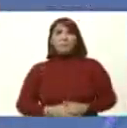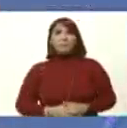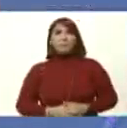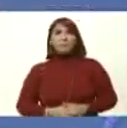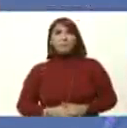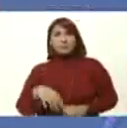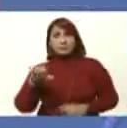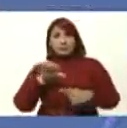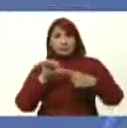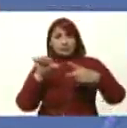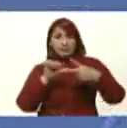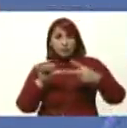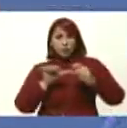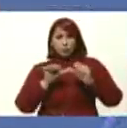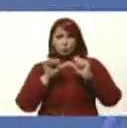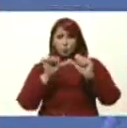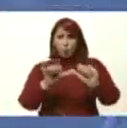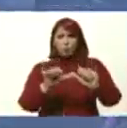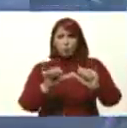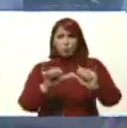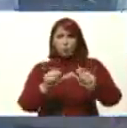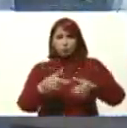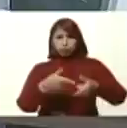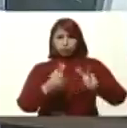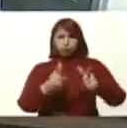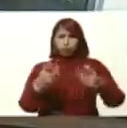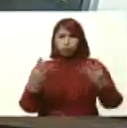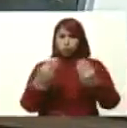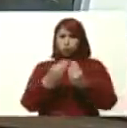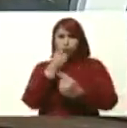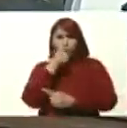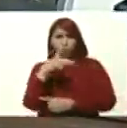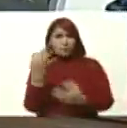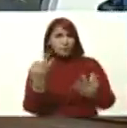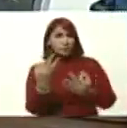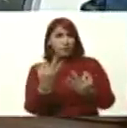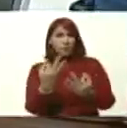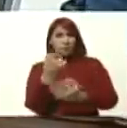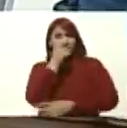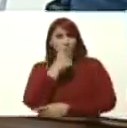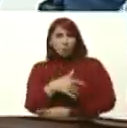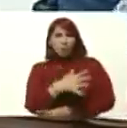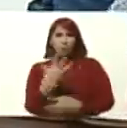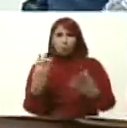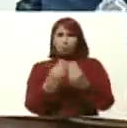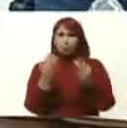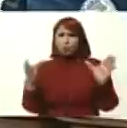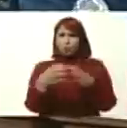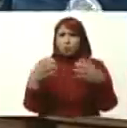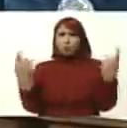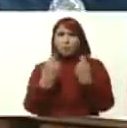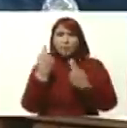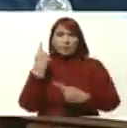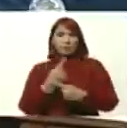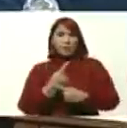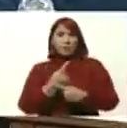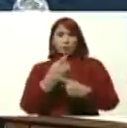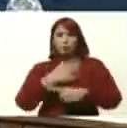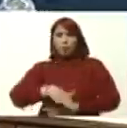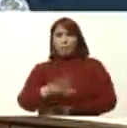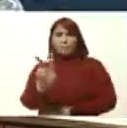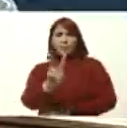Esta semana continúa la instalación con el pueblo, siempre con el pueblo en las calles, de los comandos de campaña en todo el